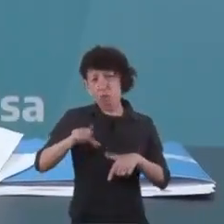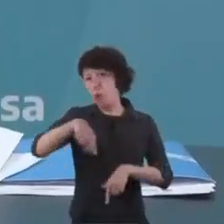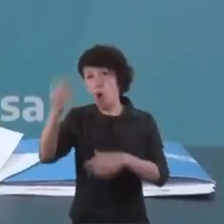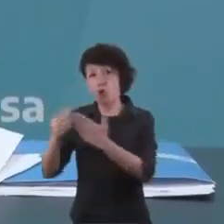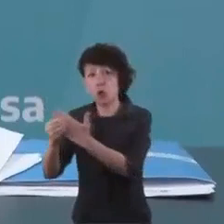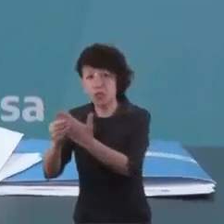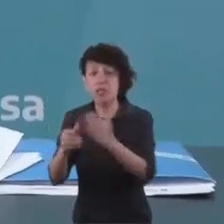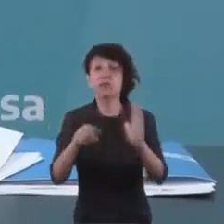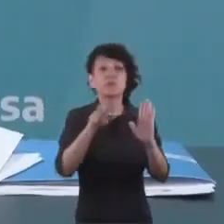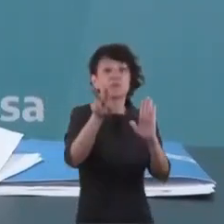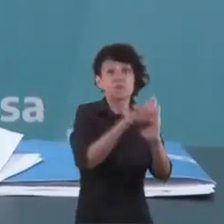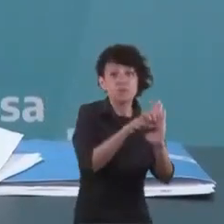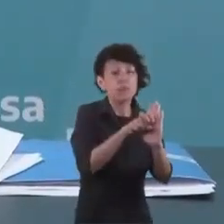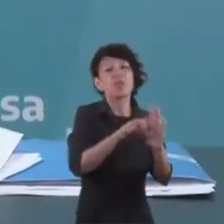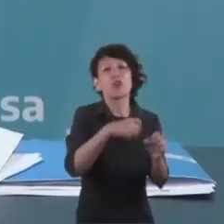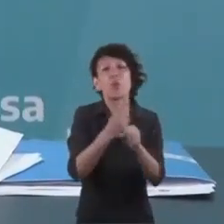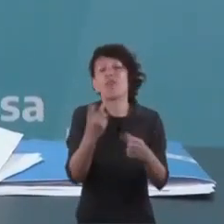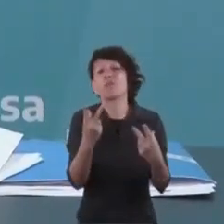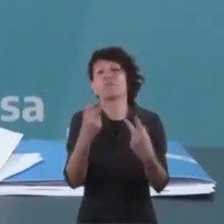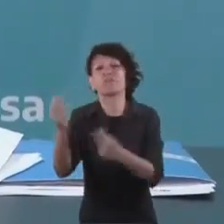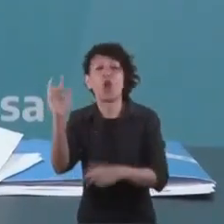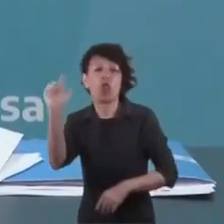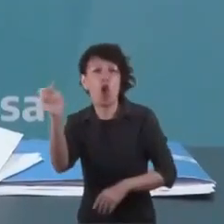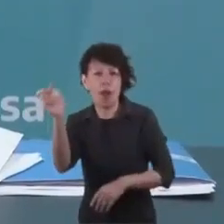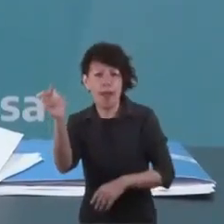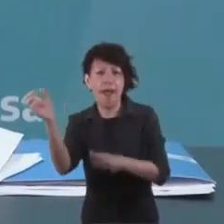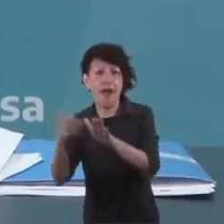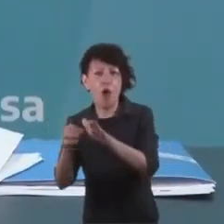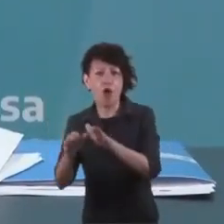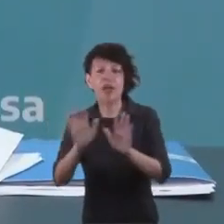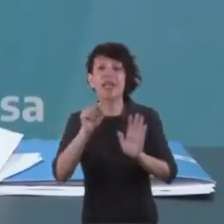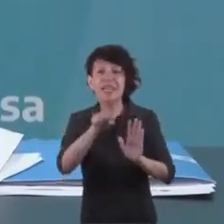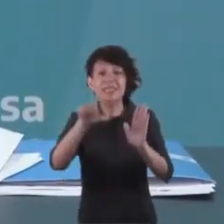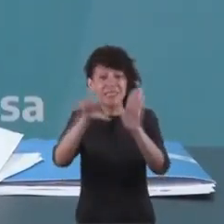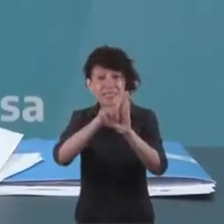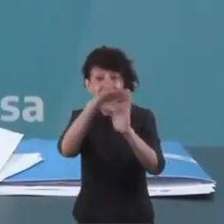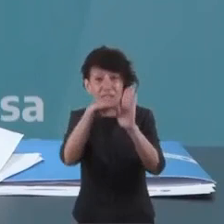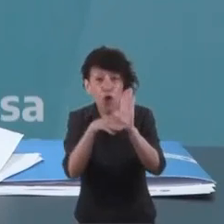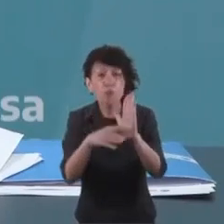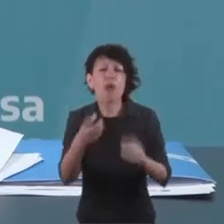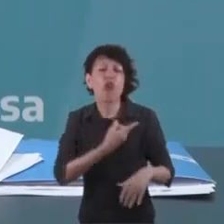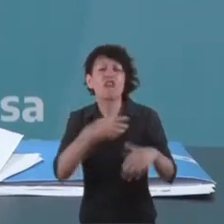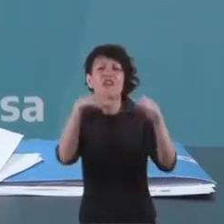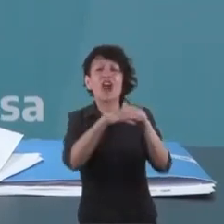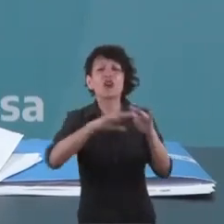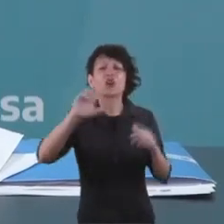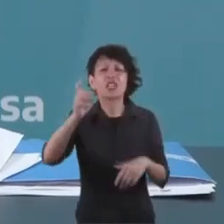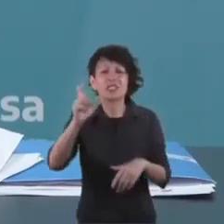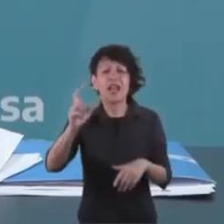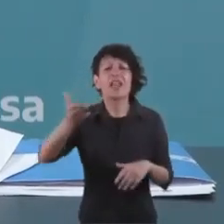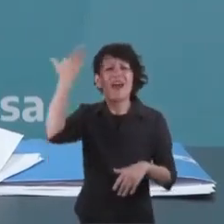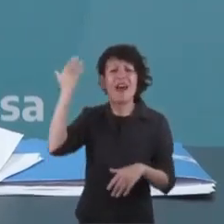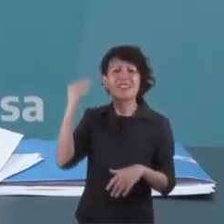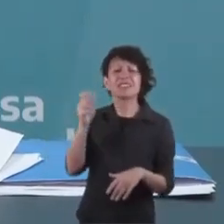Puede acceder a la compra de dólar de ahorro esa disposición rige en la Argentina en el Banco Central desde septiembre del 2020